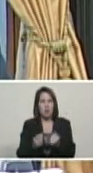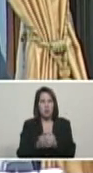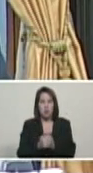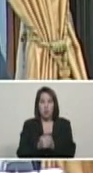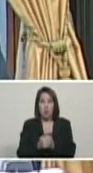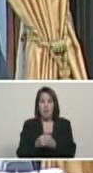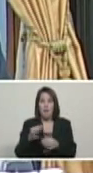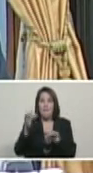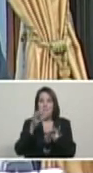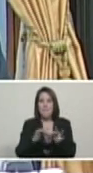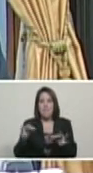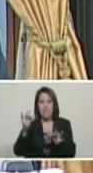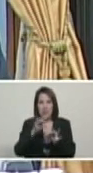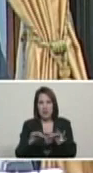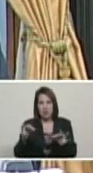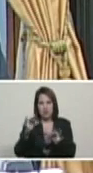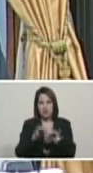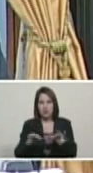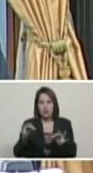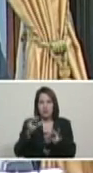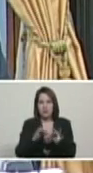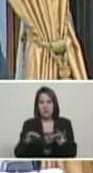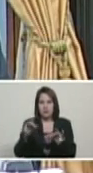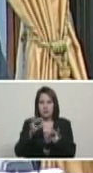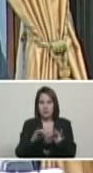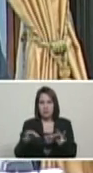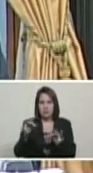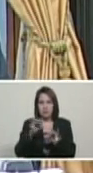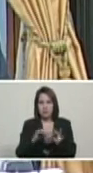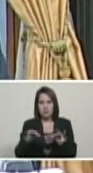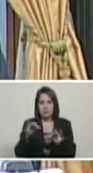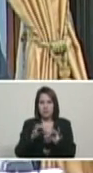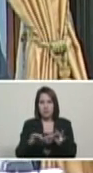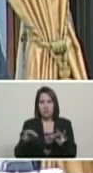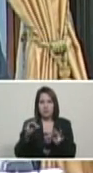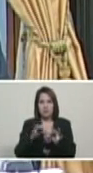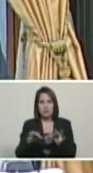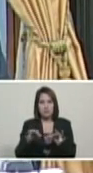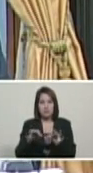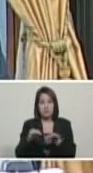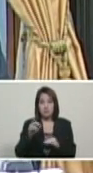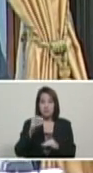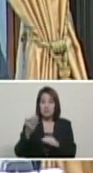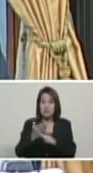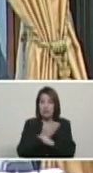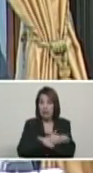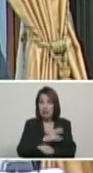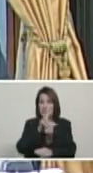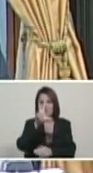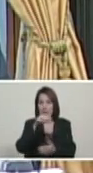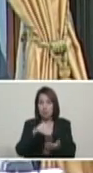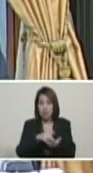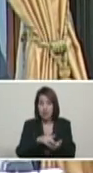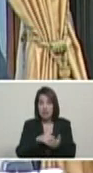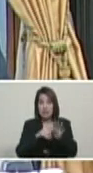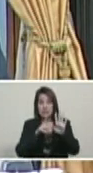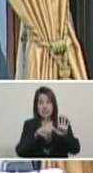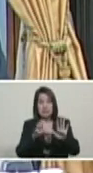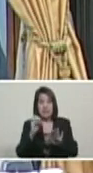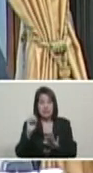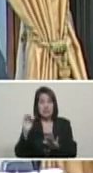del petro, que fue hasta el día de hoy de 3.600 bolívares en la unidad de